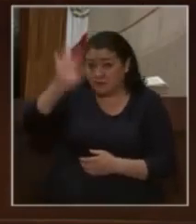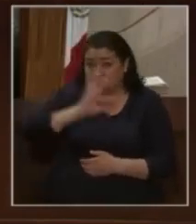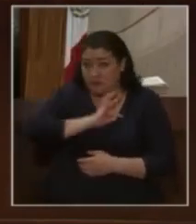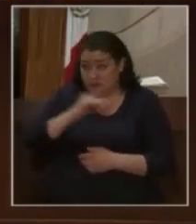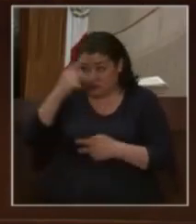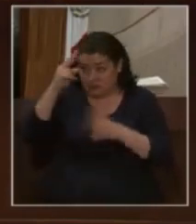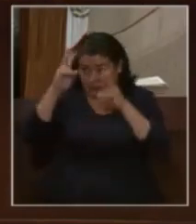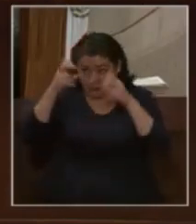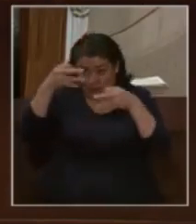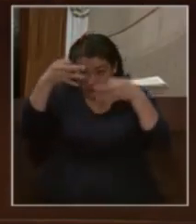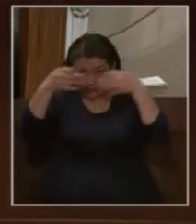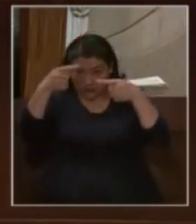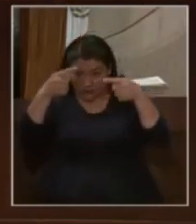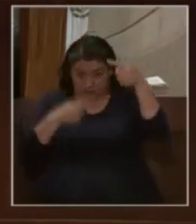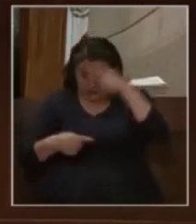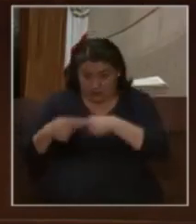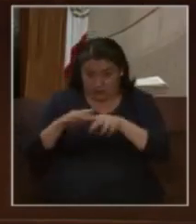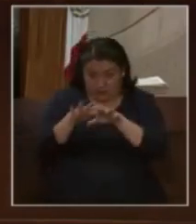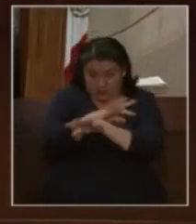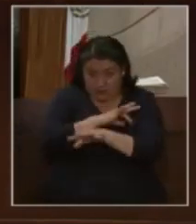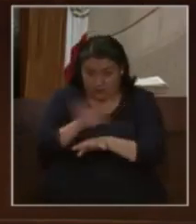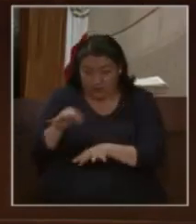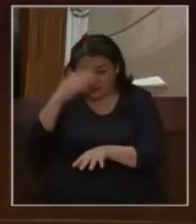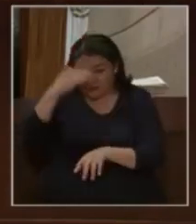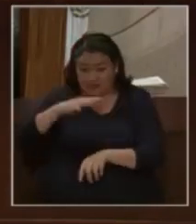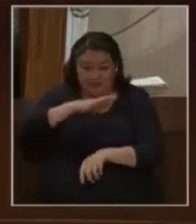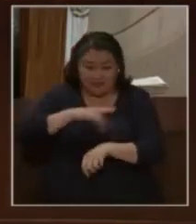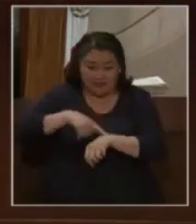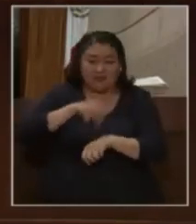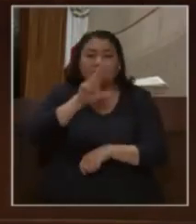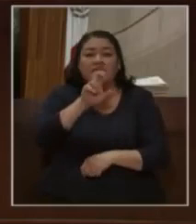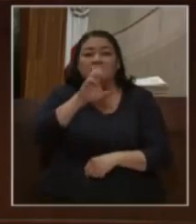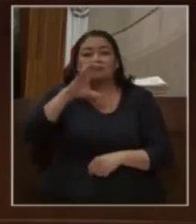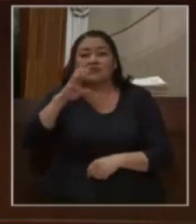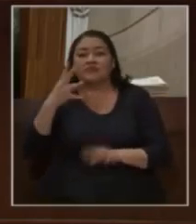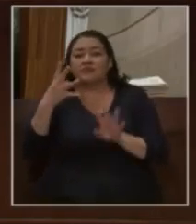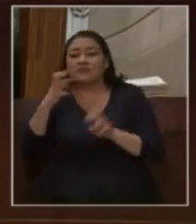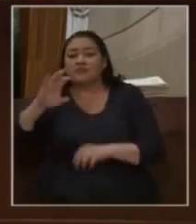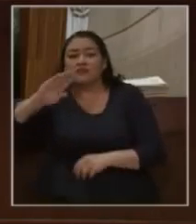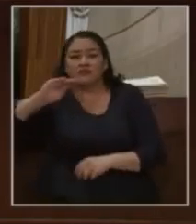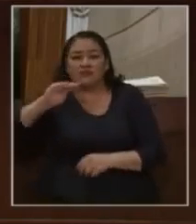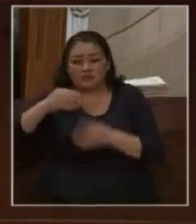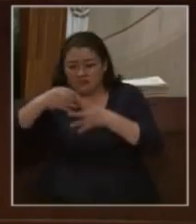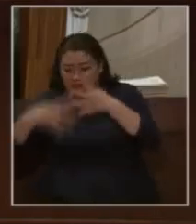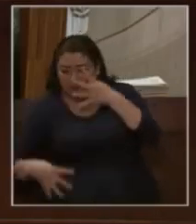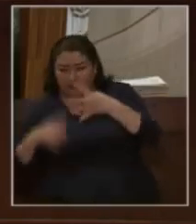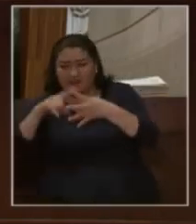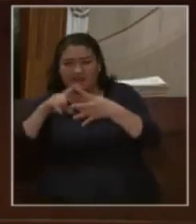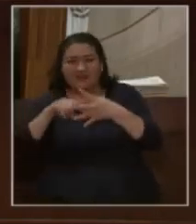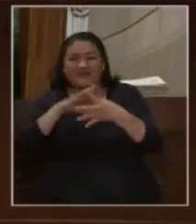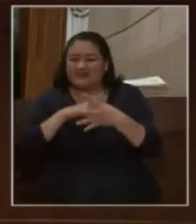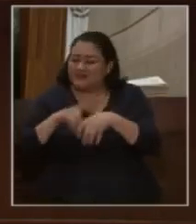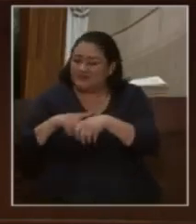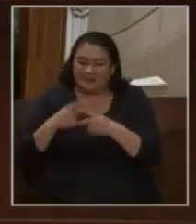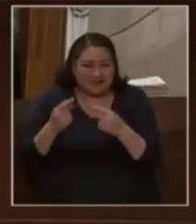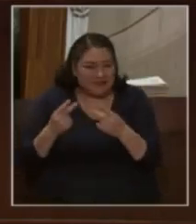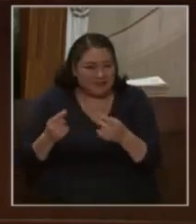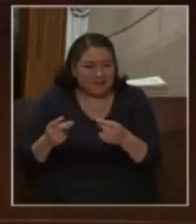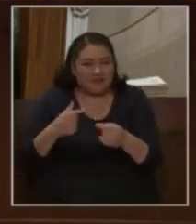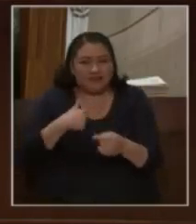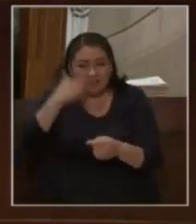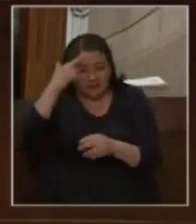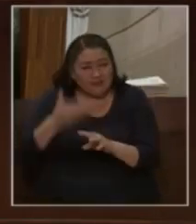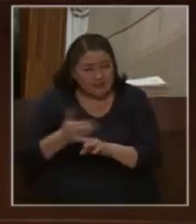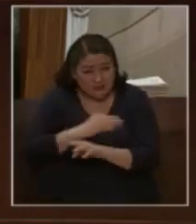Por ejemplo, si tenemos prisa por resolver los del REC 990 y acumulados que tienen que ver con RP y traen